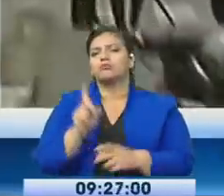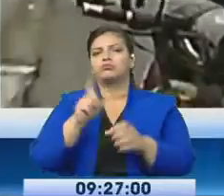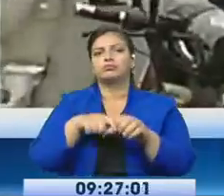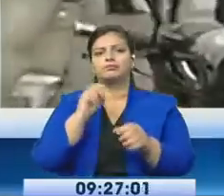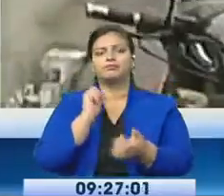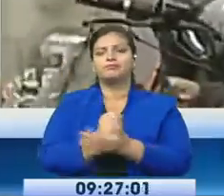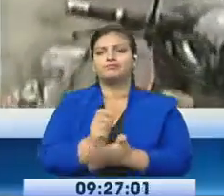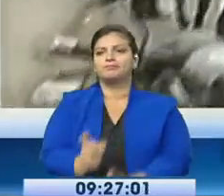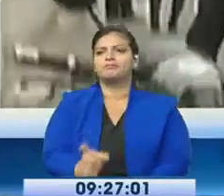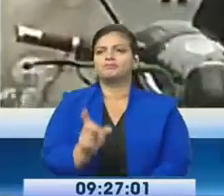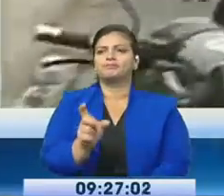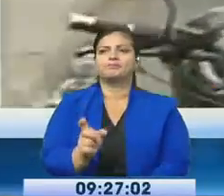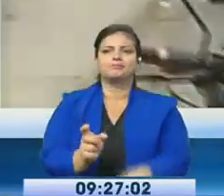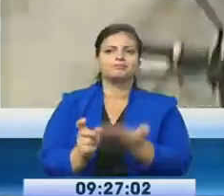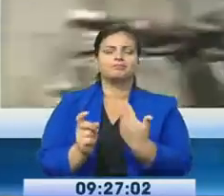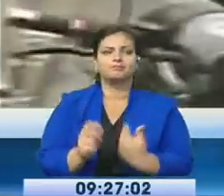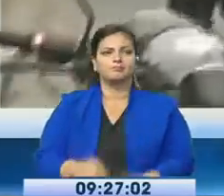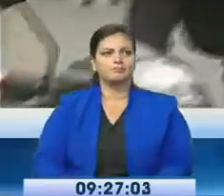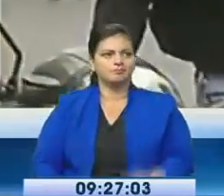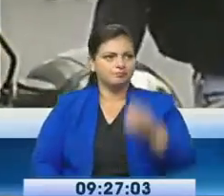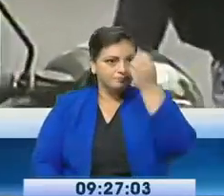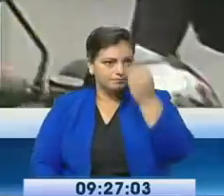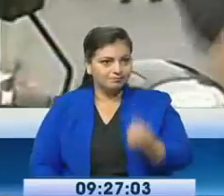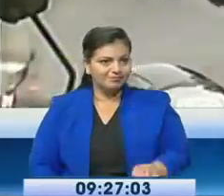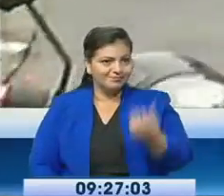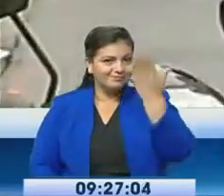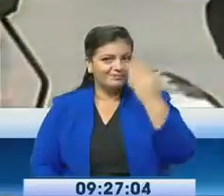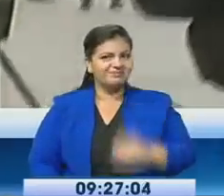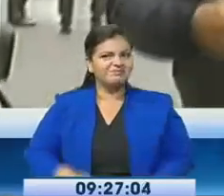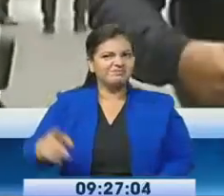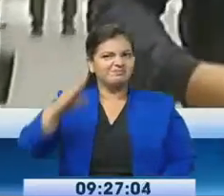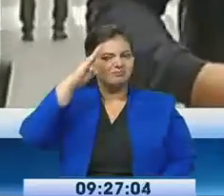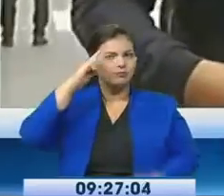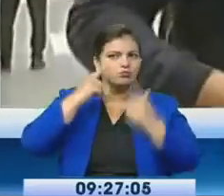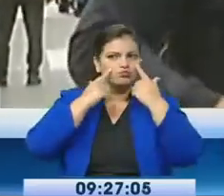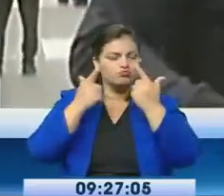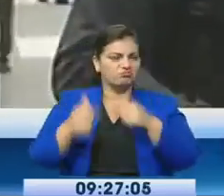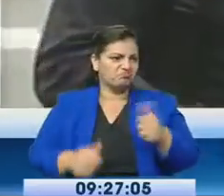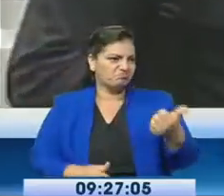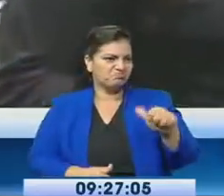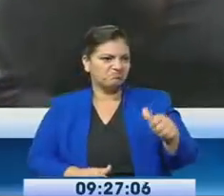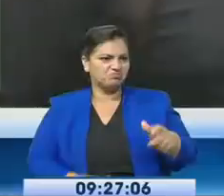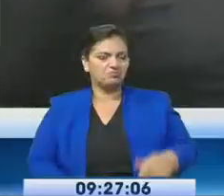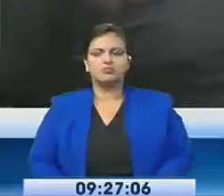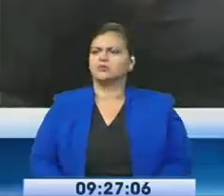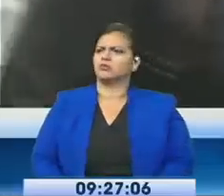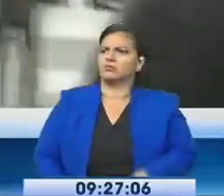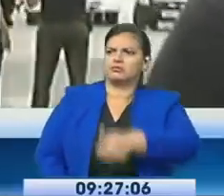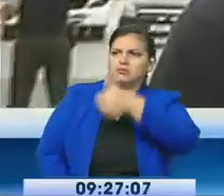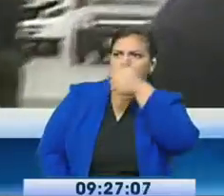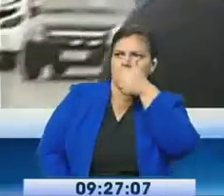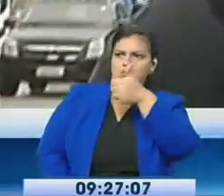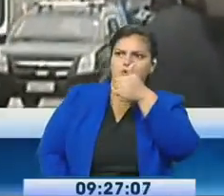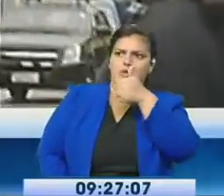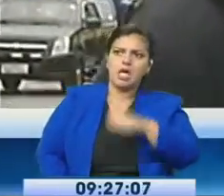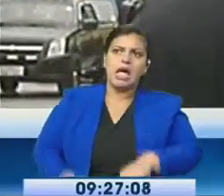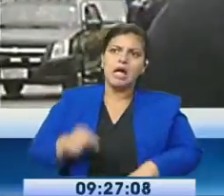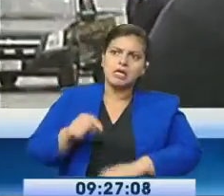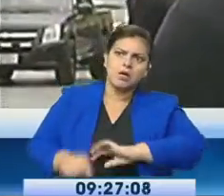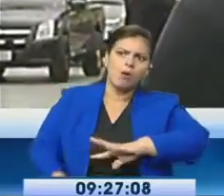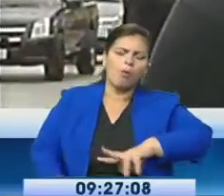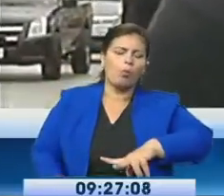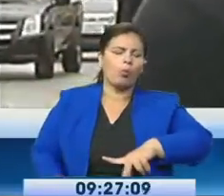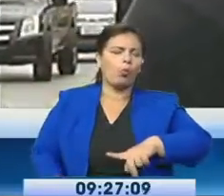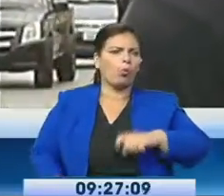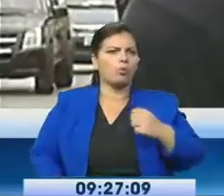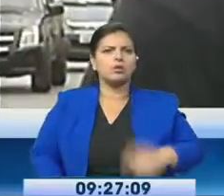tipo de operativos en este sector? Está bien, mucha delincuencia por aquí. Sí, mucho robo, se roban los vehículos y ya,